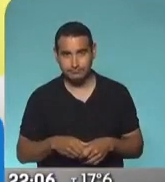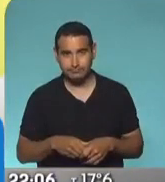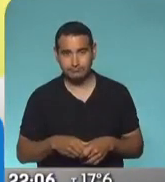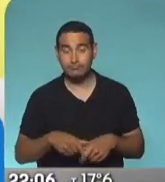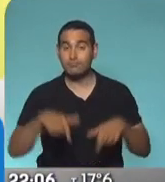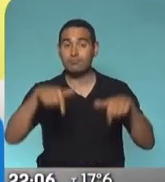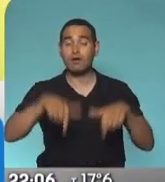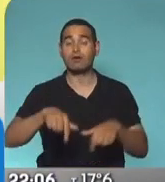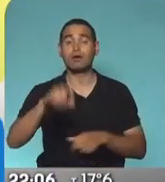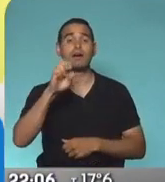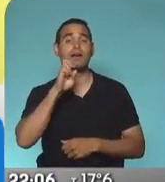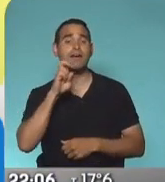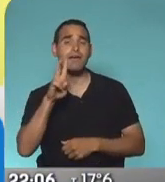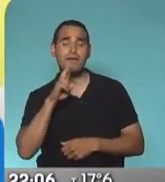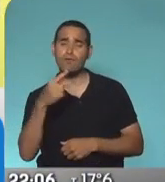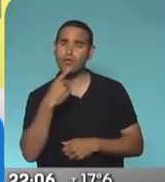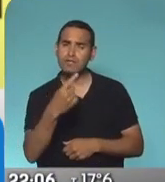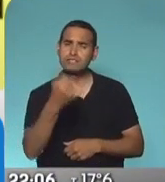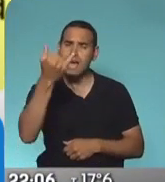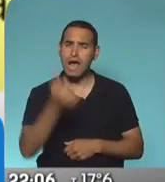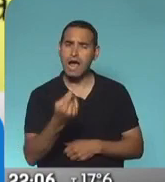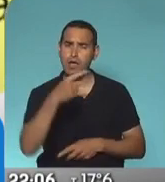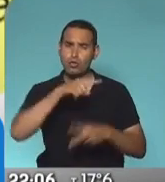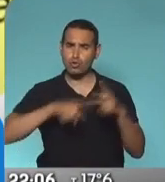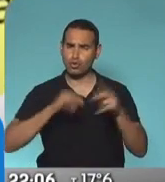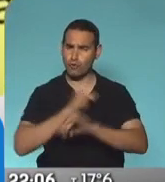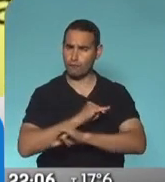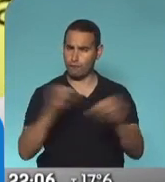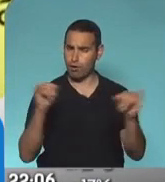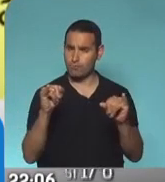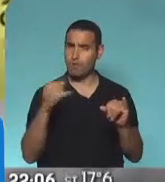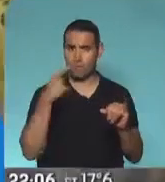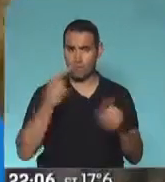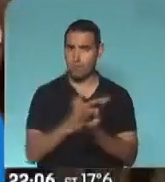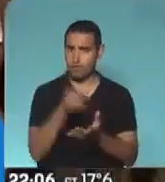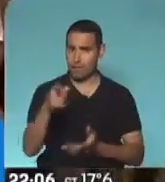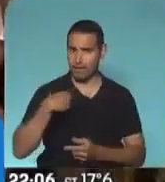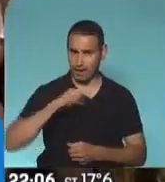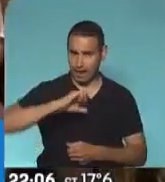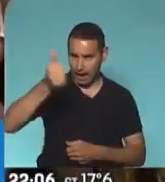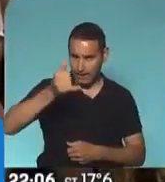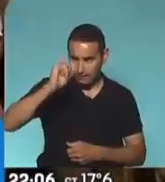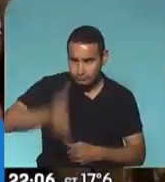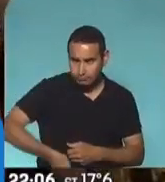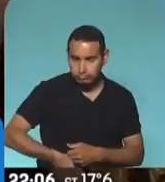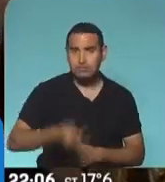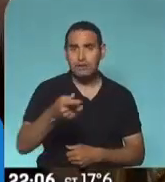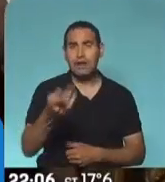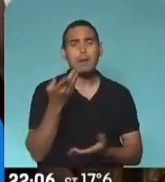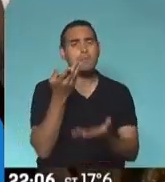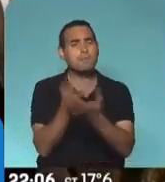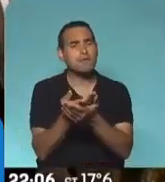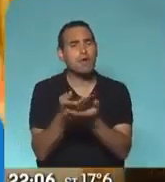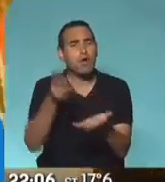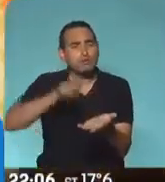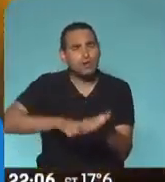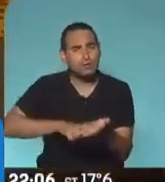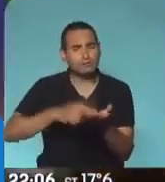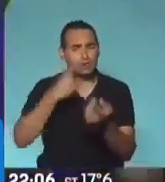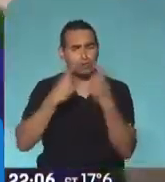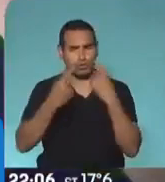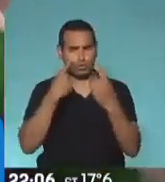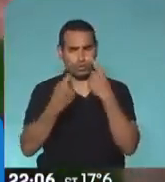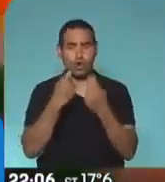Ahora Morales asegura que existen 2 informes técnicos que demuestran que ganó en primera vuelta, pidiendo que se realice una nueva auditoría con